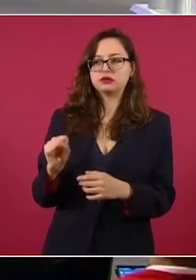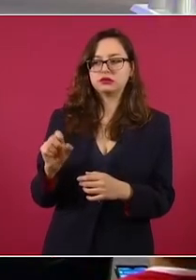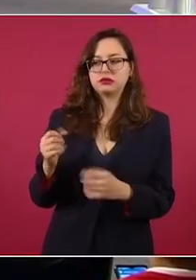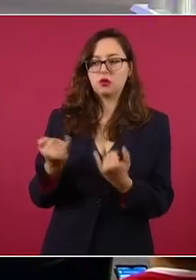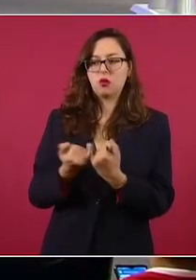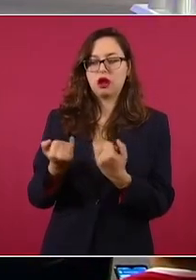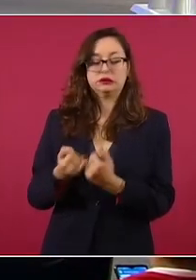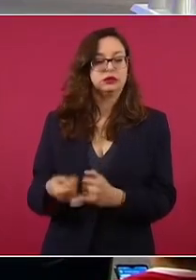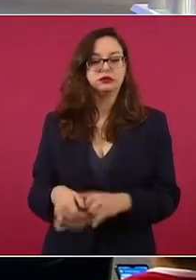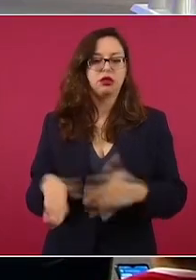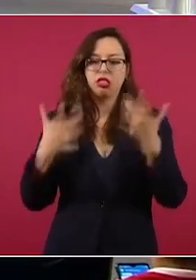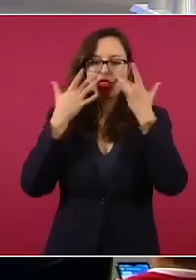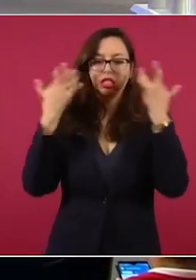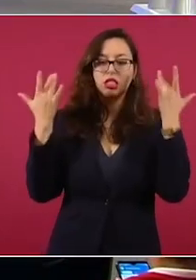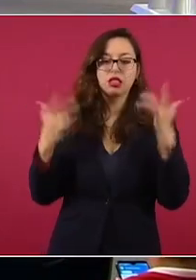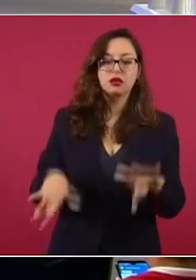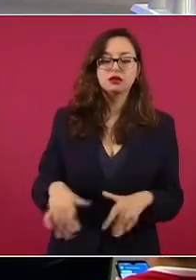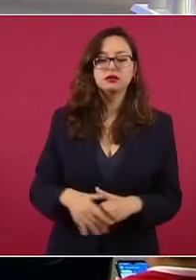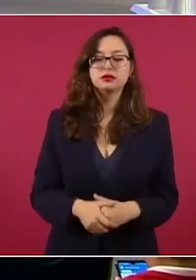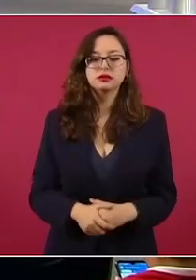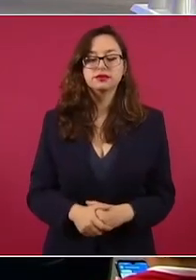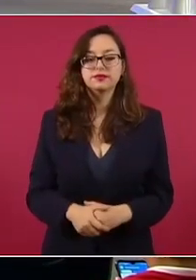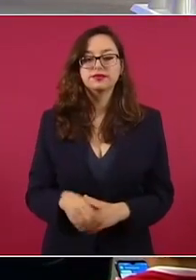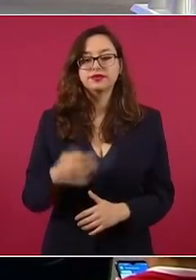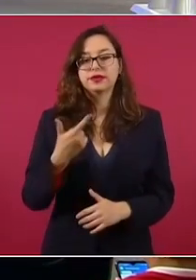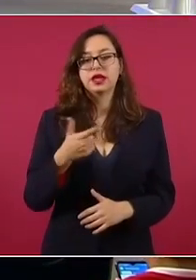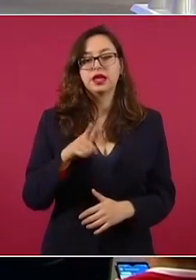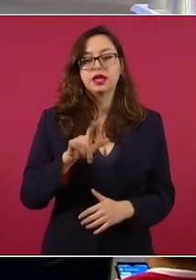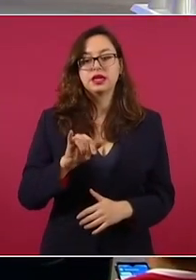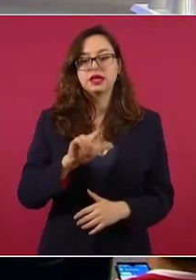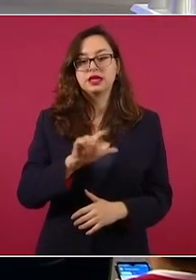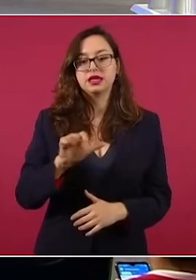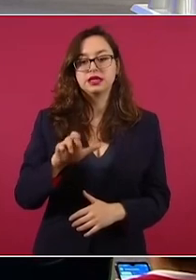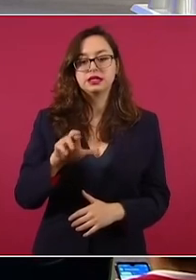Guillermo Sheridan, este es el más